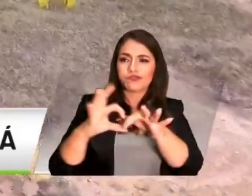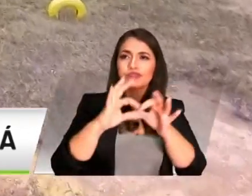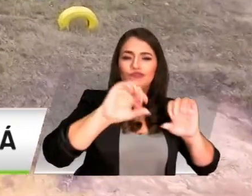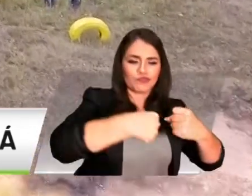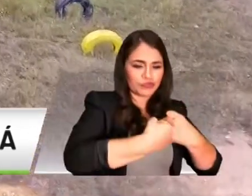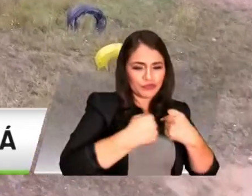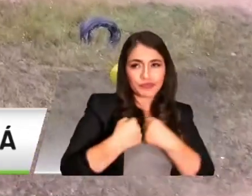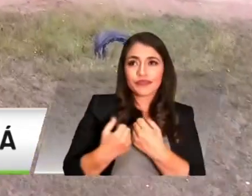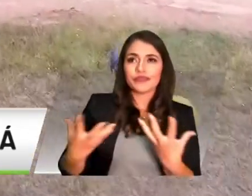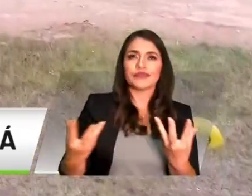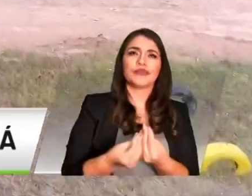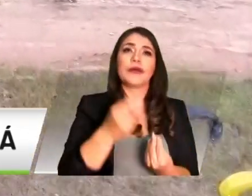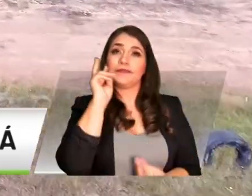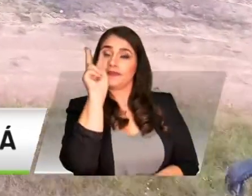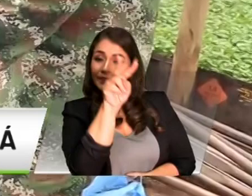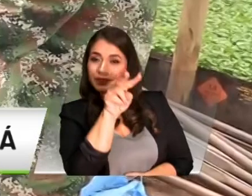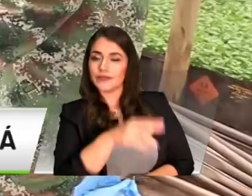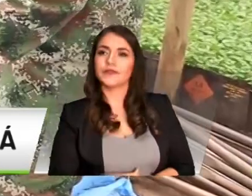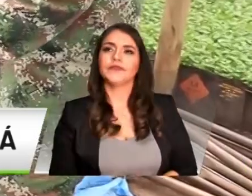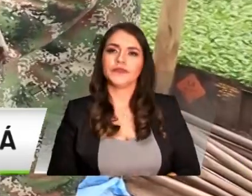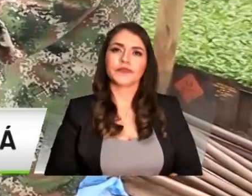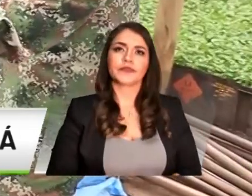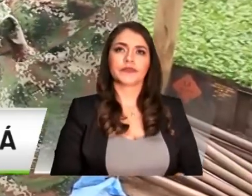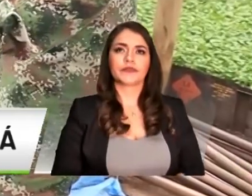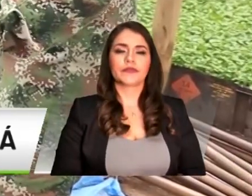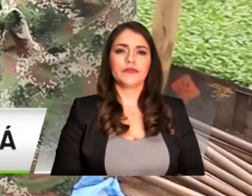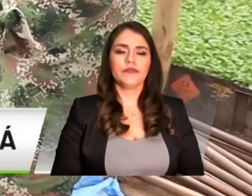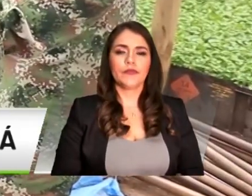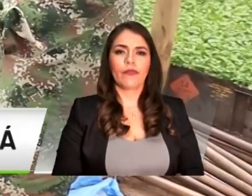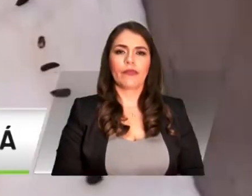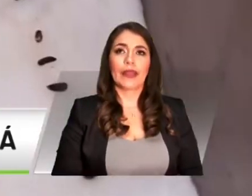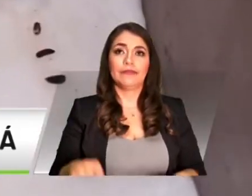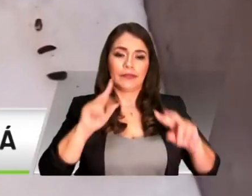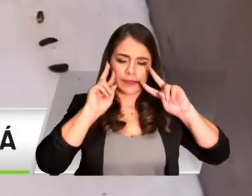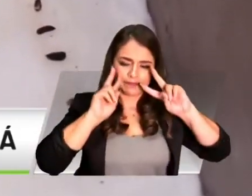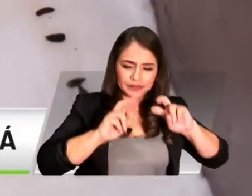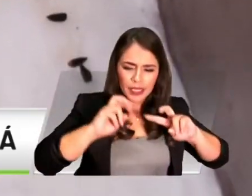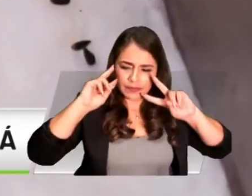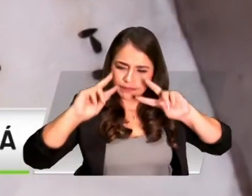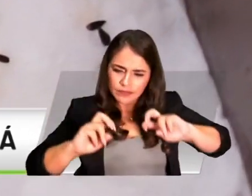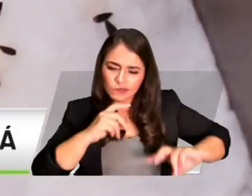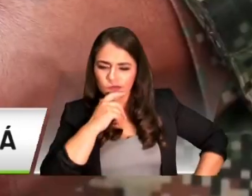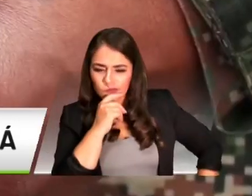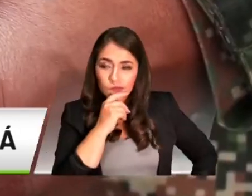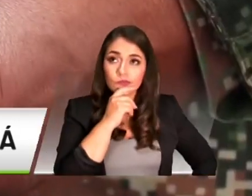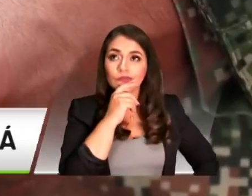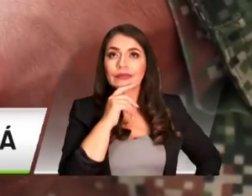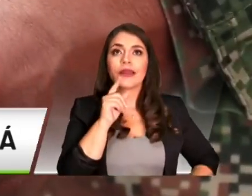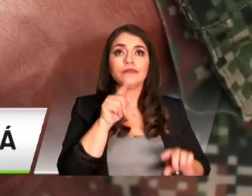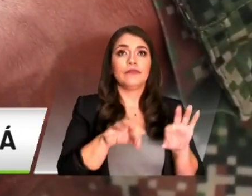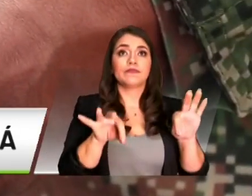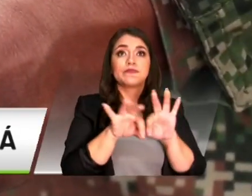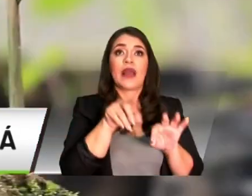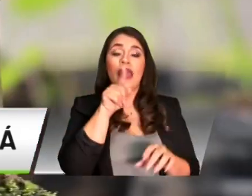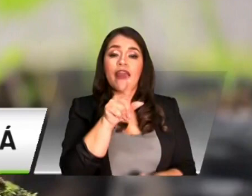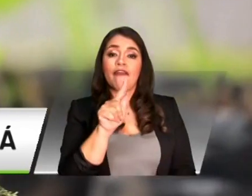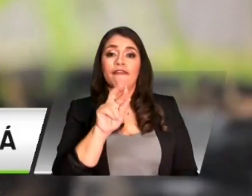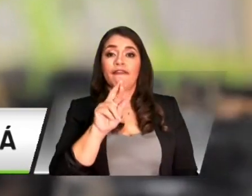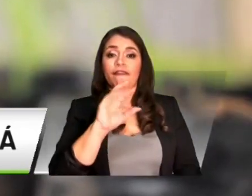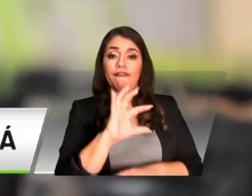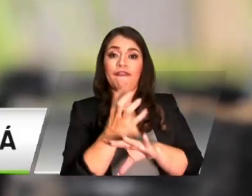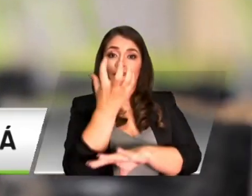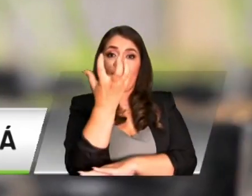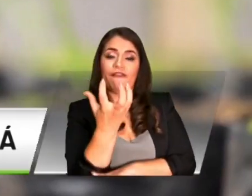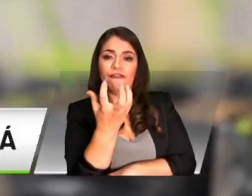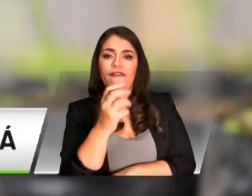elementos más importantes es el trabajo que se viene realizando en la investigación y siembra de especies tan importantes para la zona como el frailejón y la